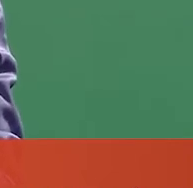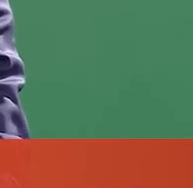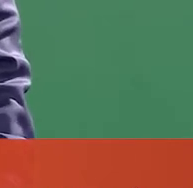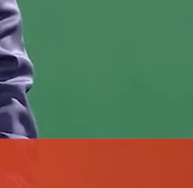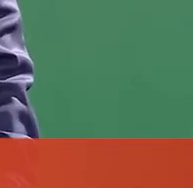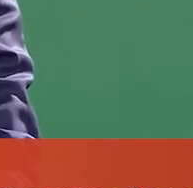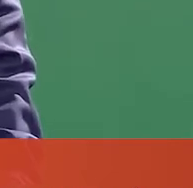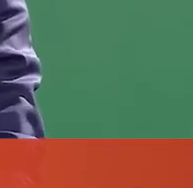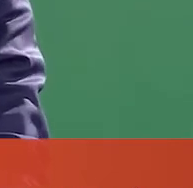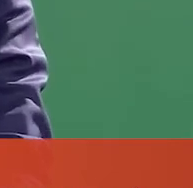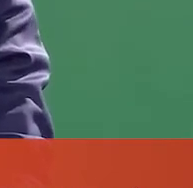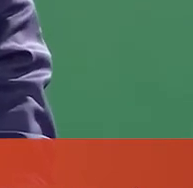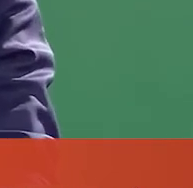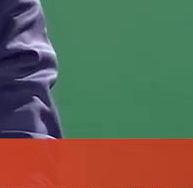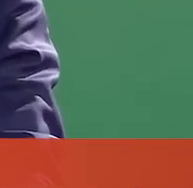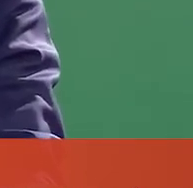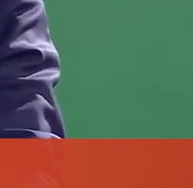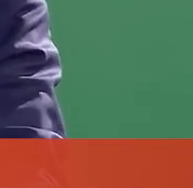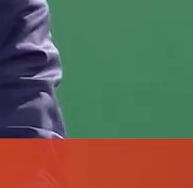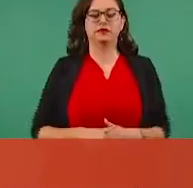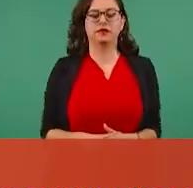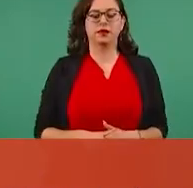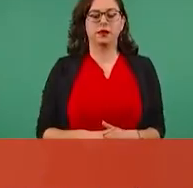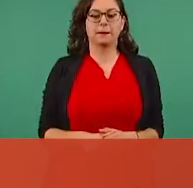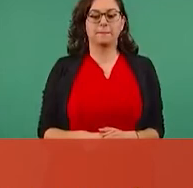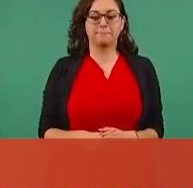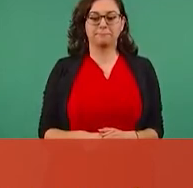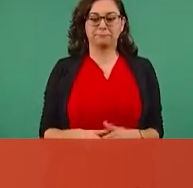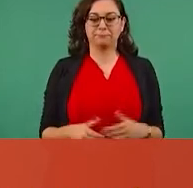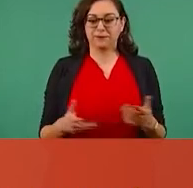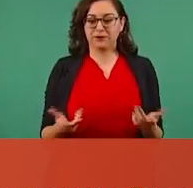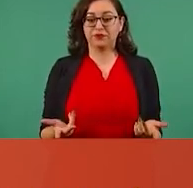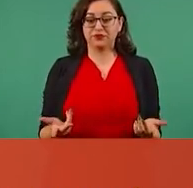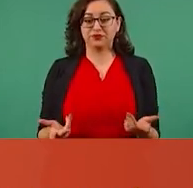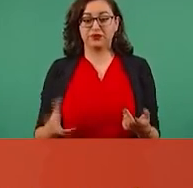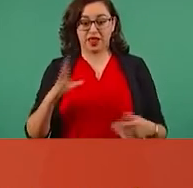Está falso Mesías.